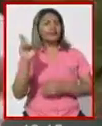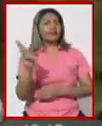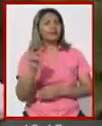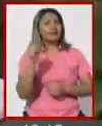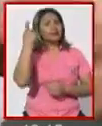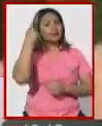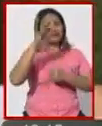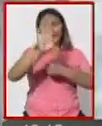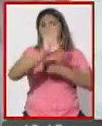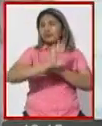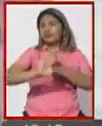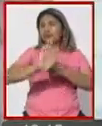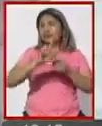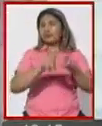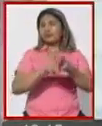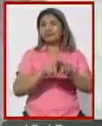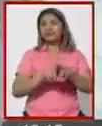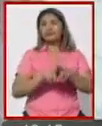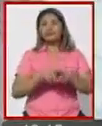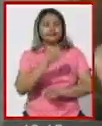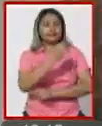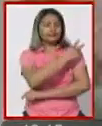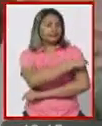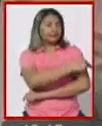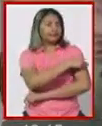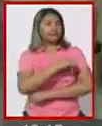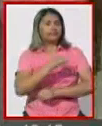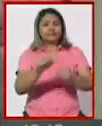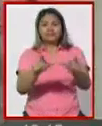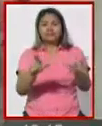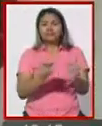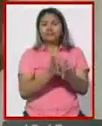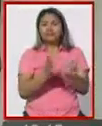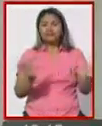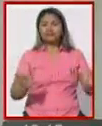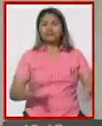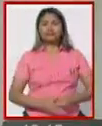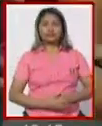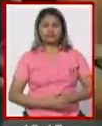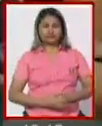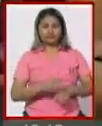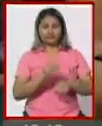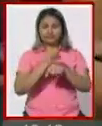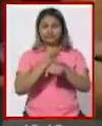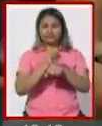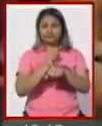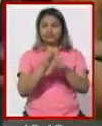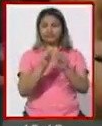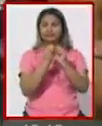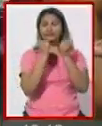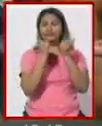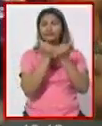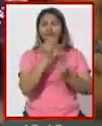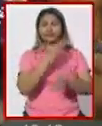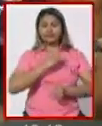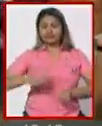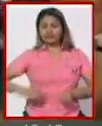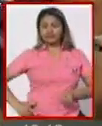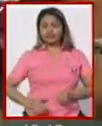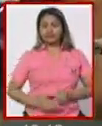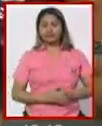las medidas preventivas tanto en los centros de salud como en los lugares públicos. El trabajo está en conjunto con la